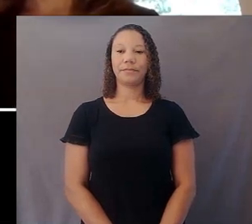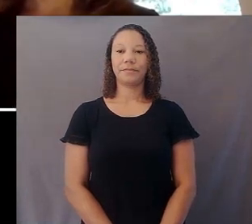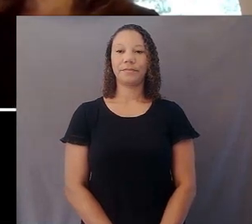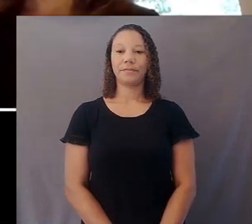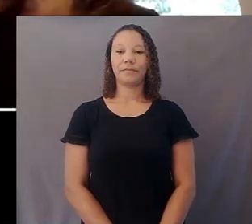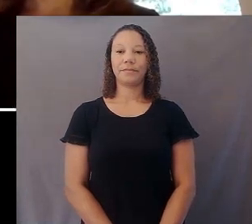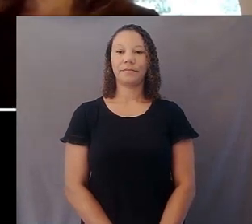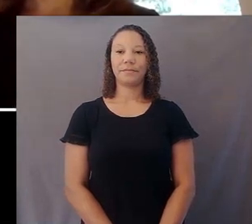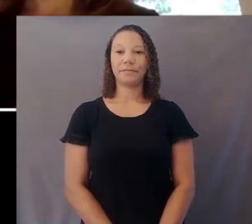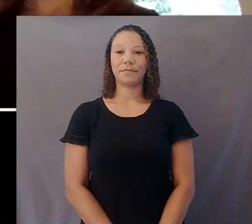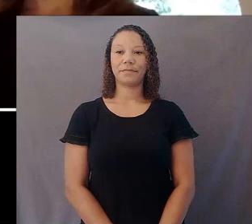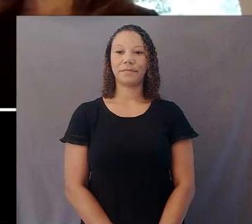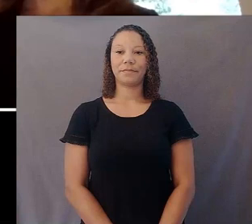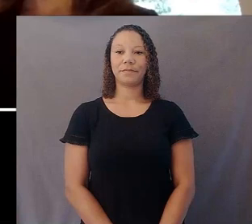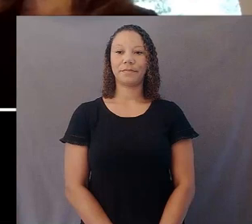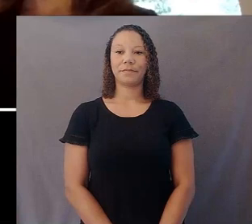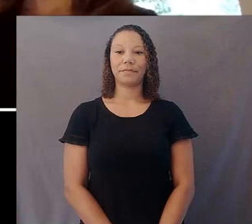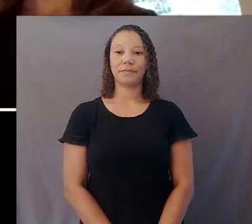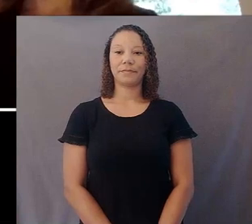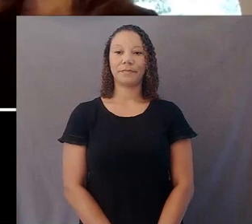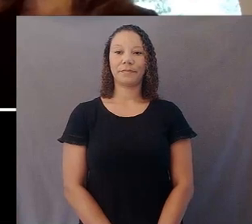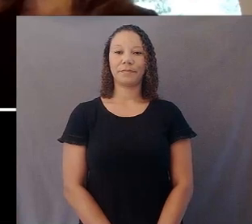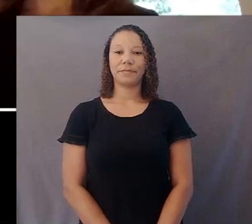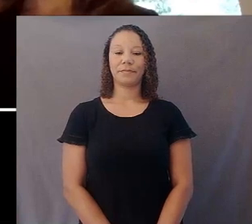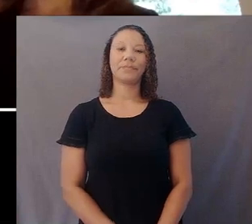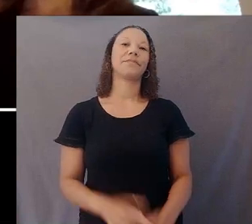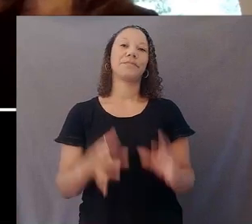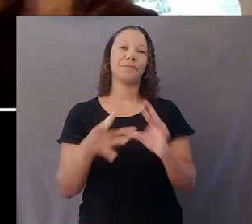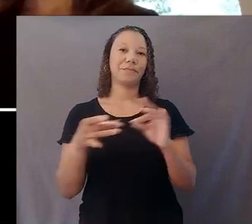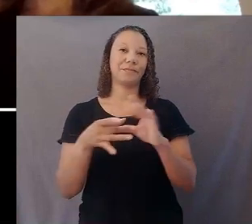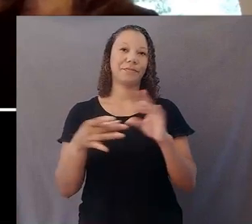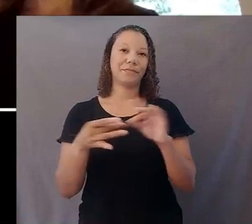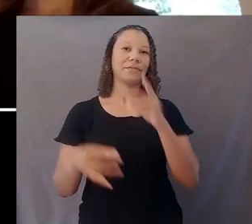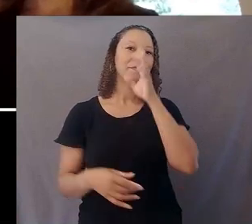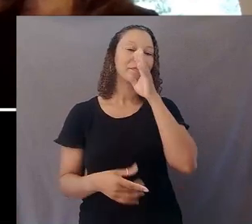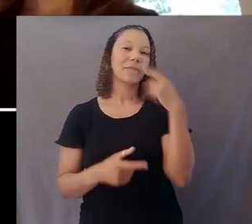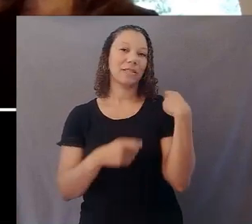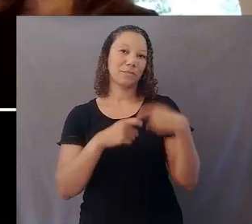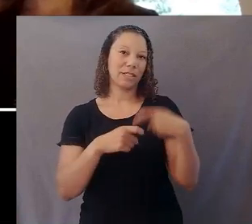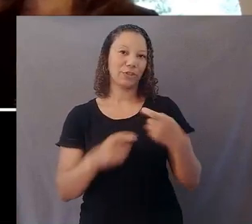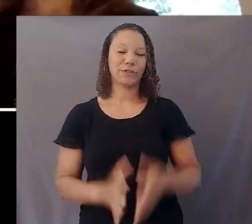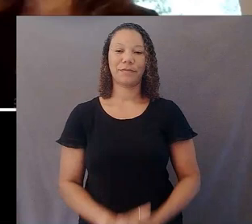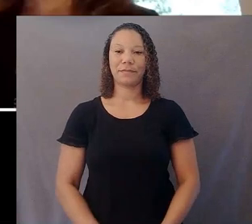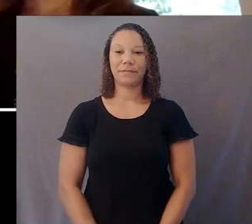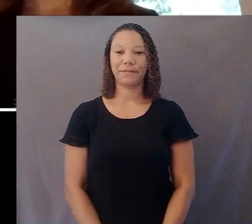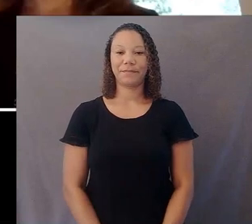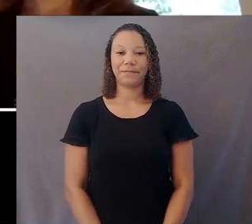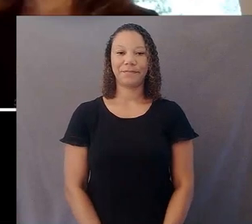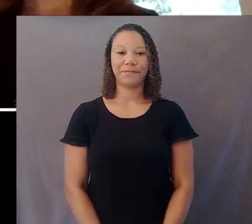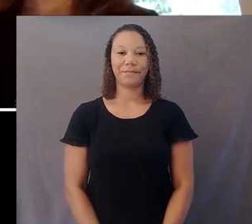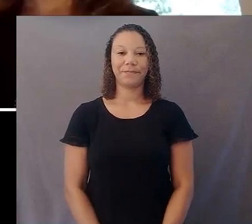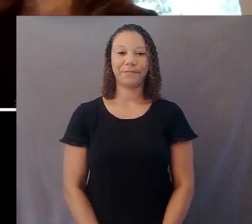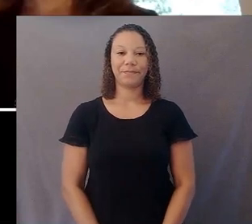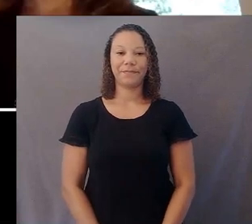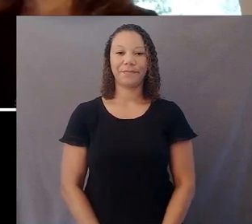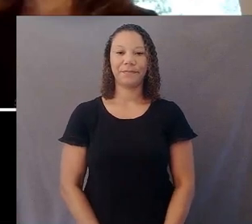T.R. Smedberg y la Escuela Primaria Union House. Por favor, llamen al Centro de Apoyo Estudiantil del Distrito Unificado de